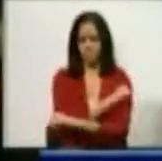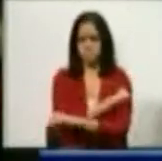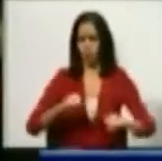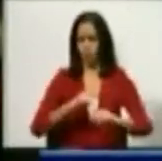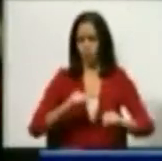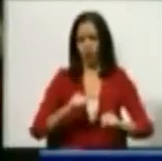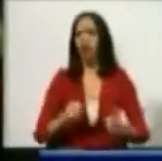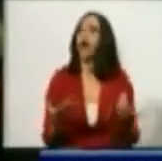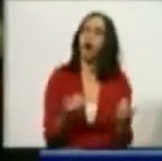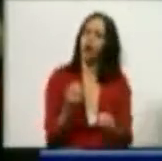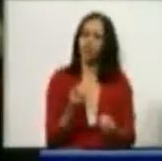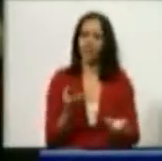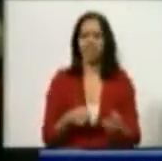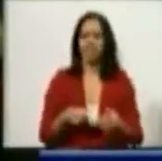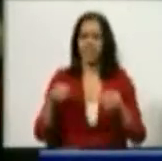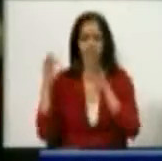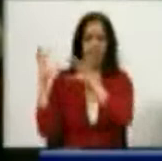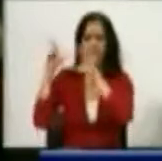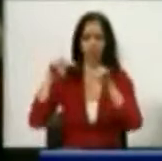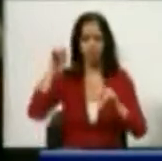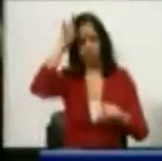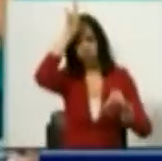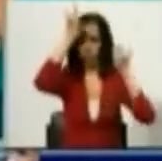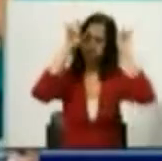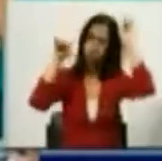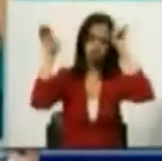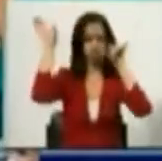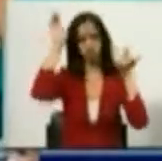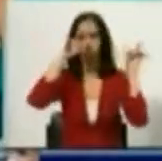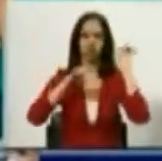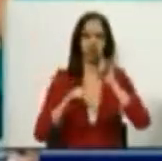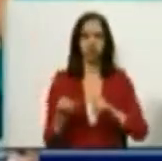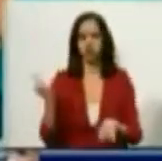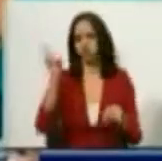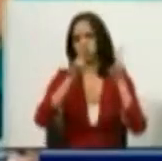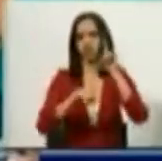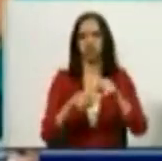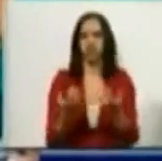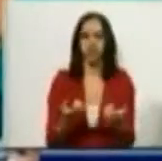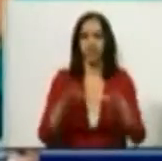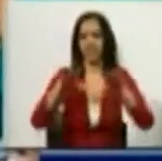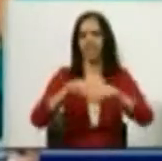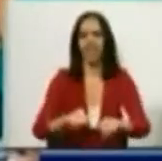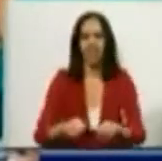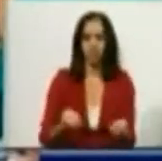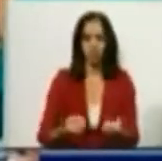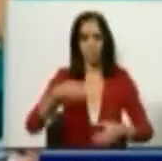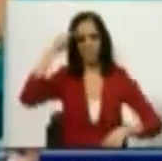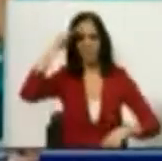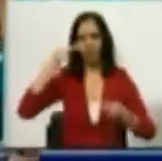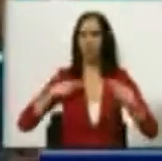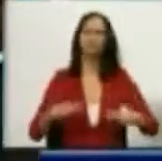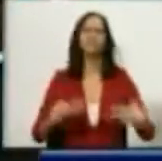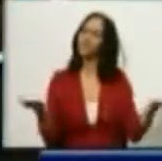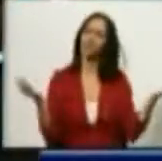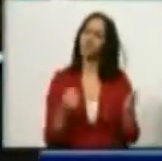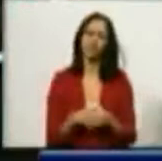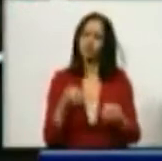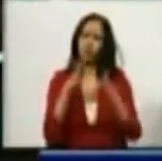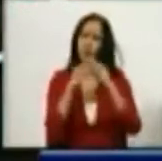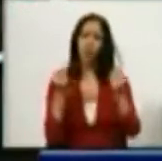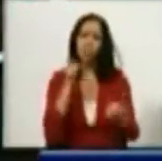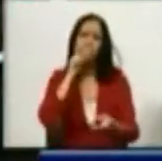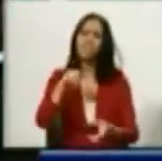a través de la invasión extraterrestre no la intervención militar humanitaria No chico Todo eso es mentira